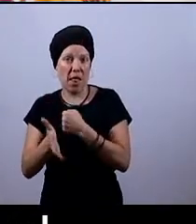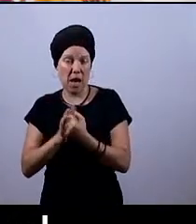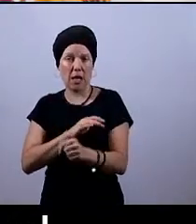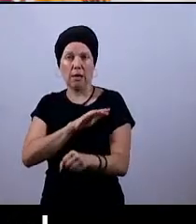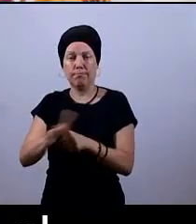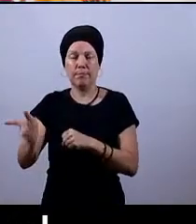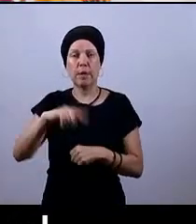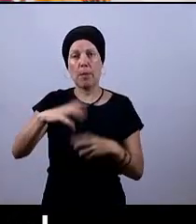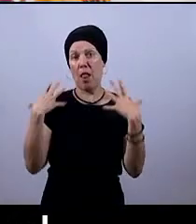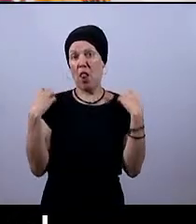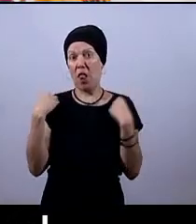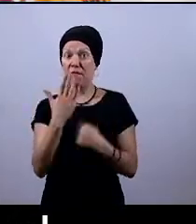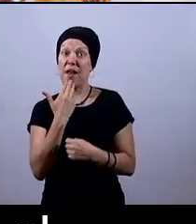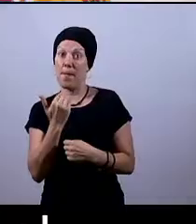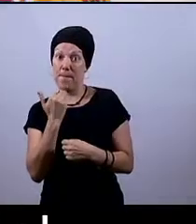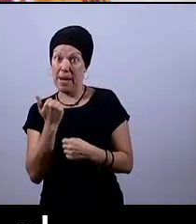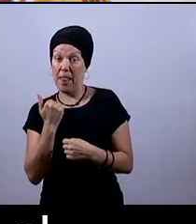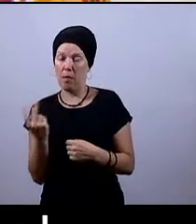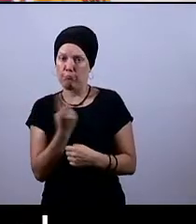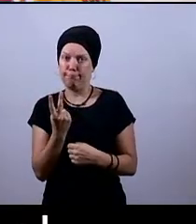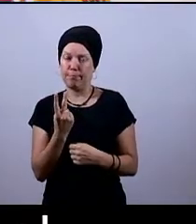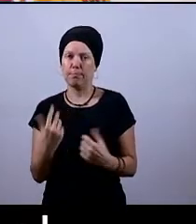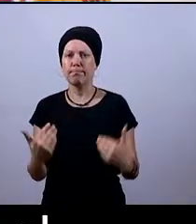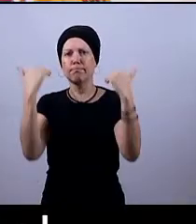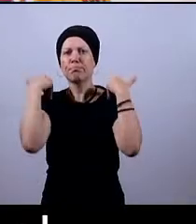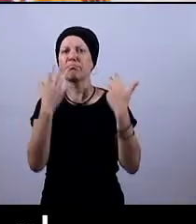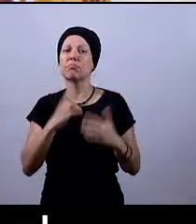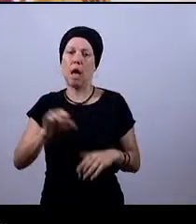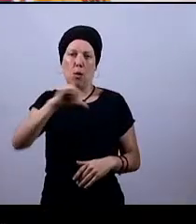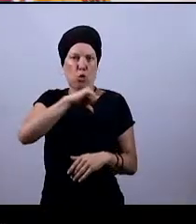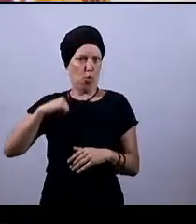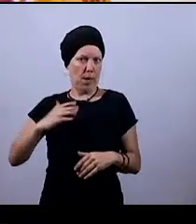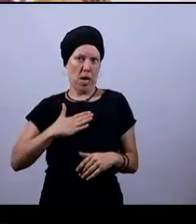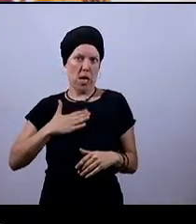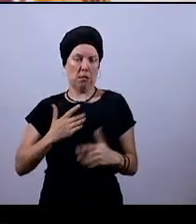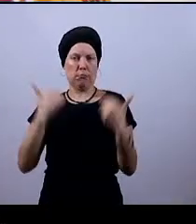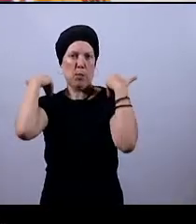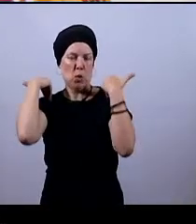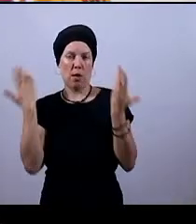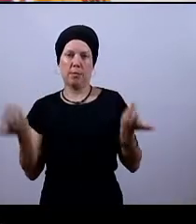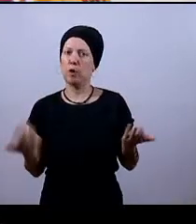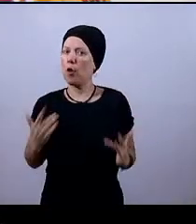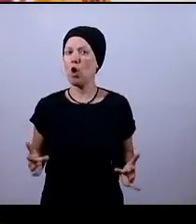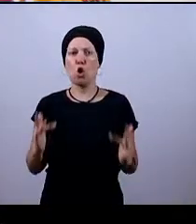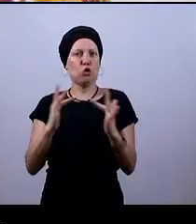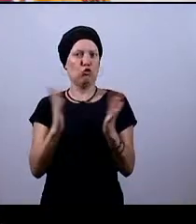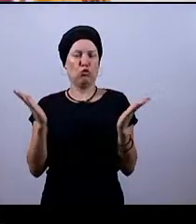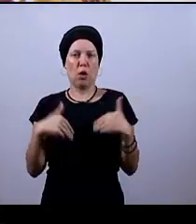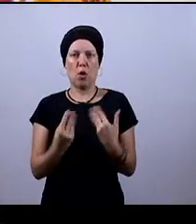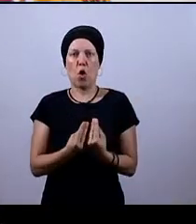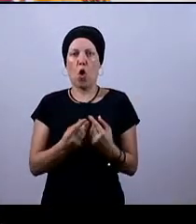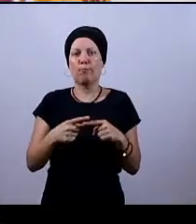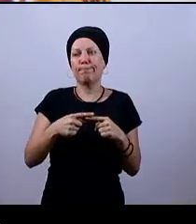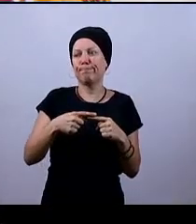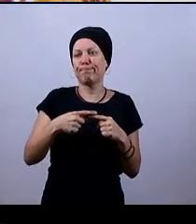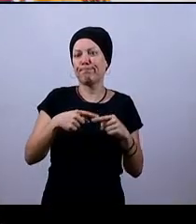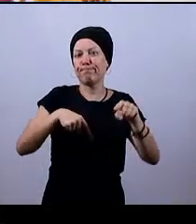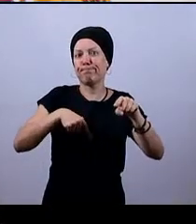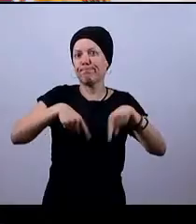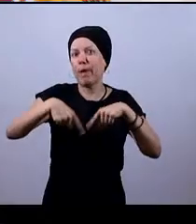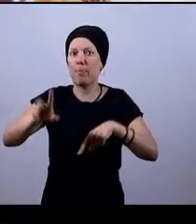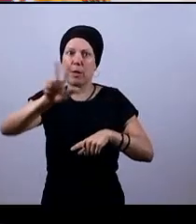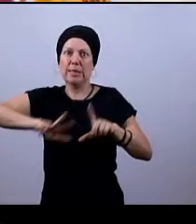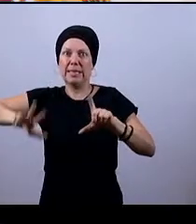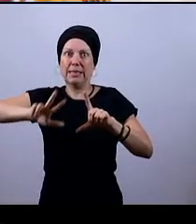y Zafra, Mérida, son de competencia autonómica y no tienen conexión con itinerarios estatales.